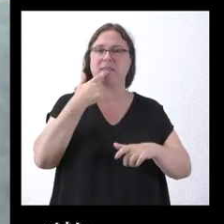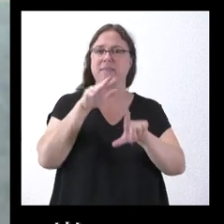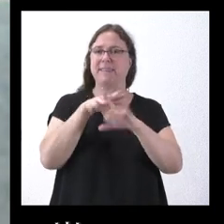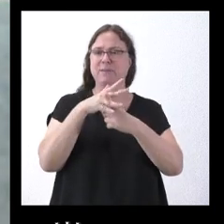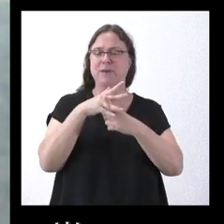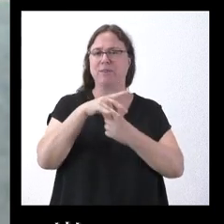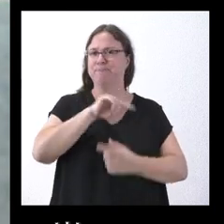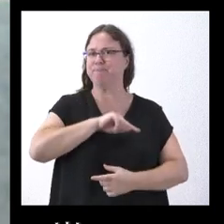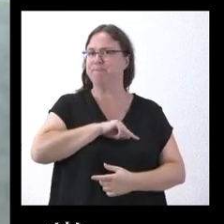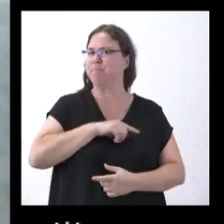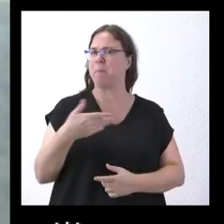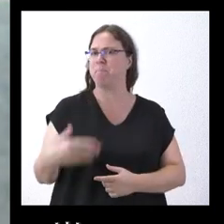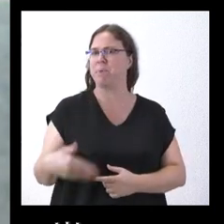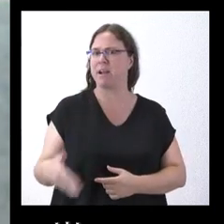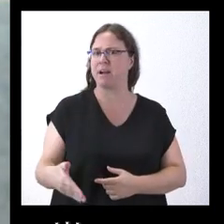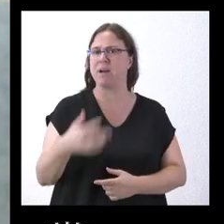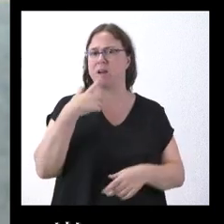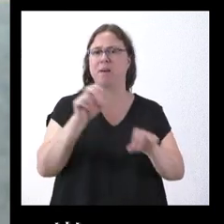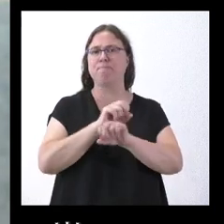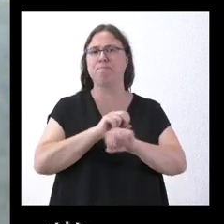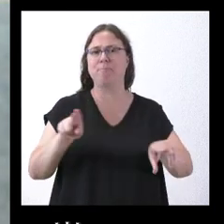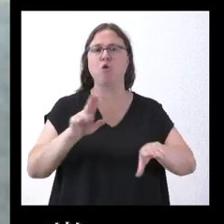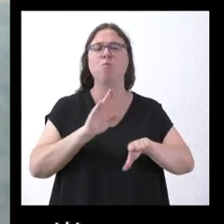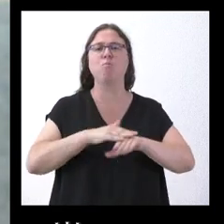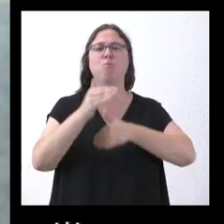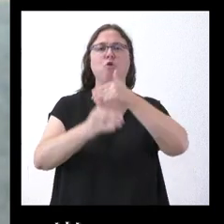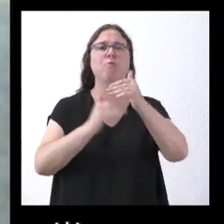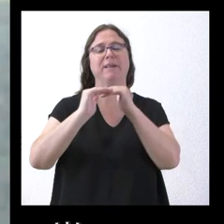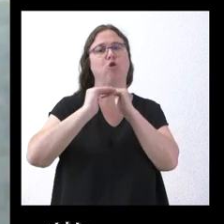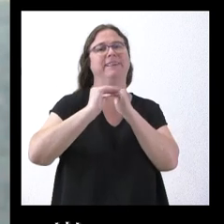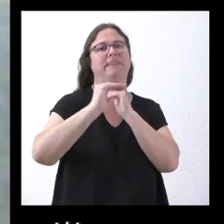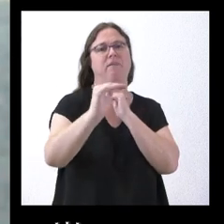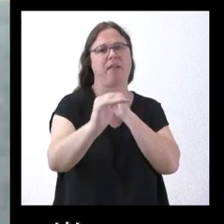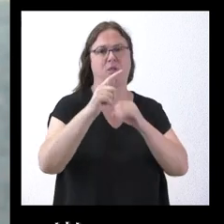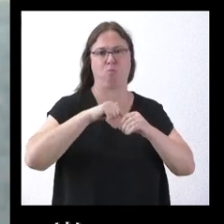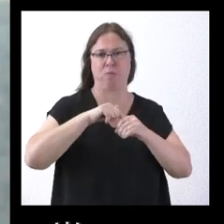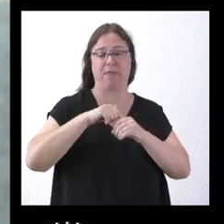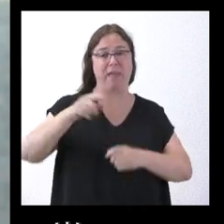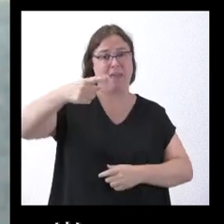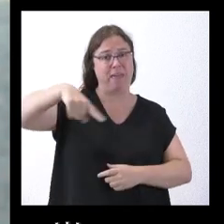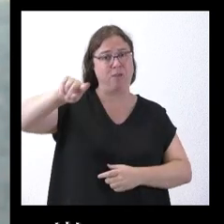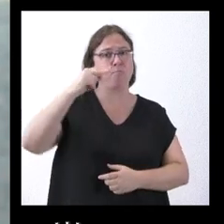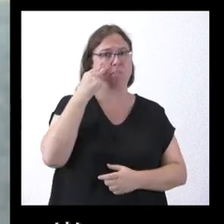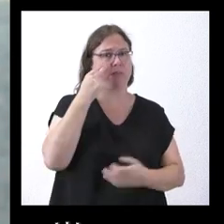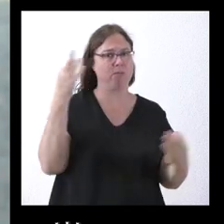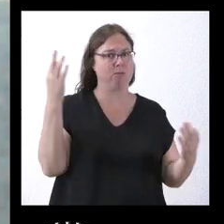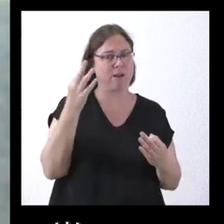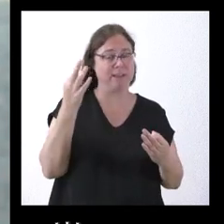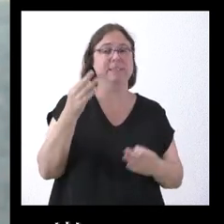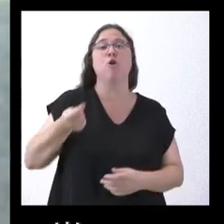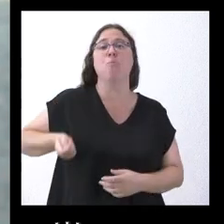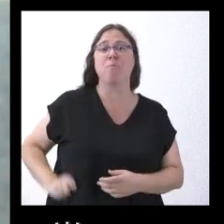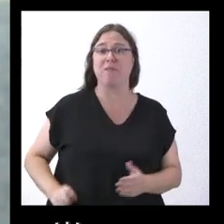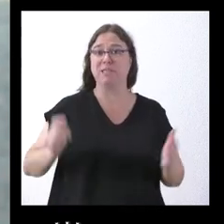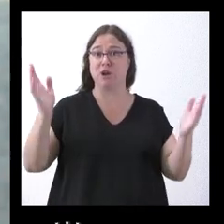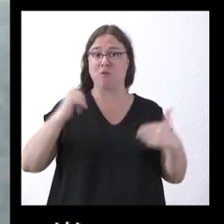precaria y que se ha agravado recientemente con el proceso de estabilización de plazas. Ellos temen que la falta de profesionales derive